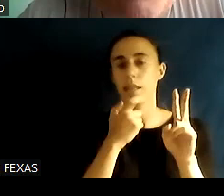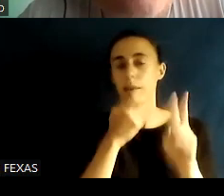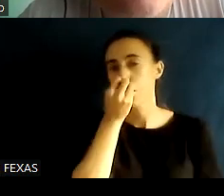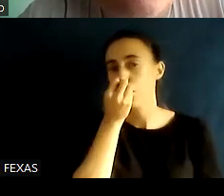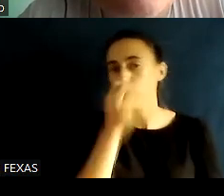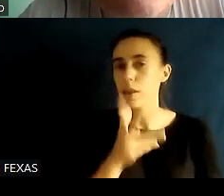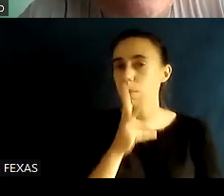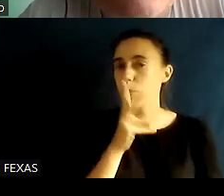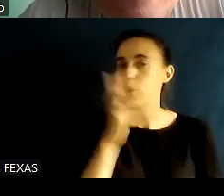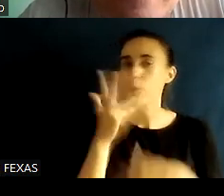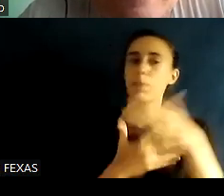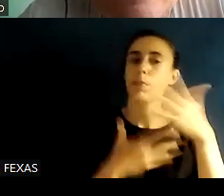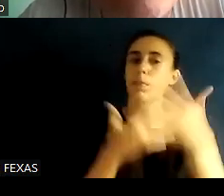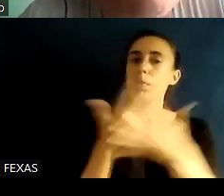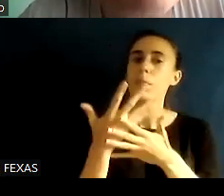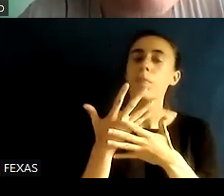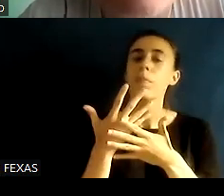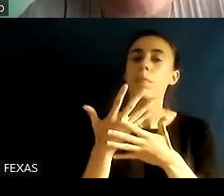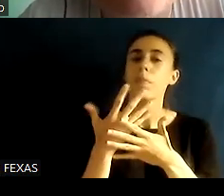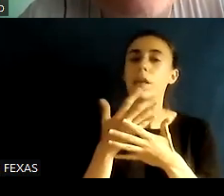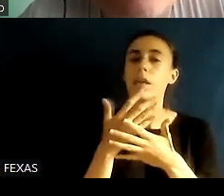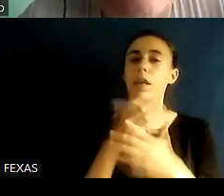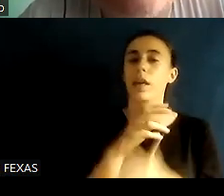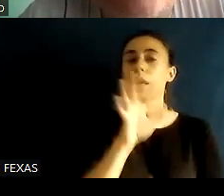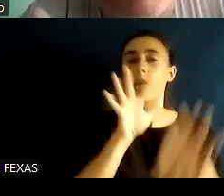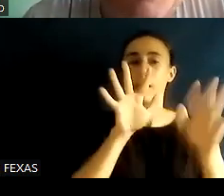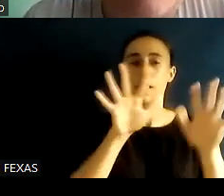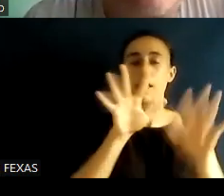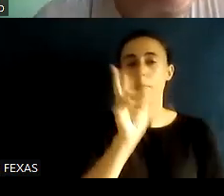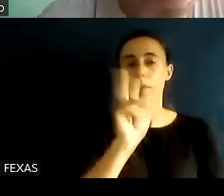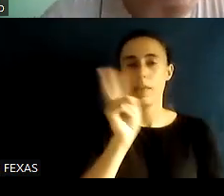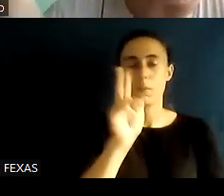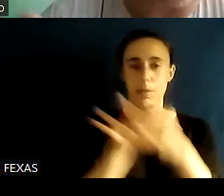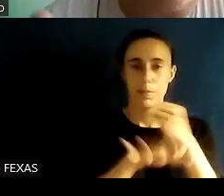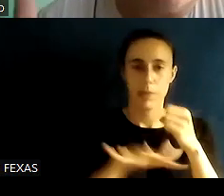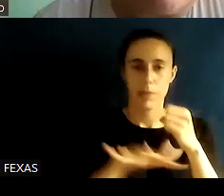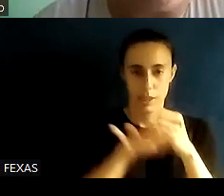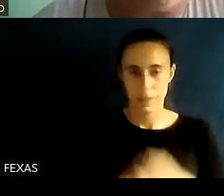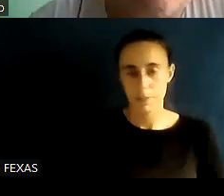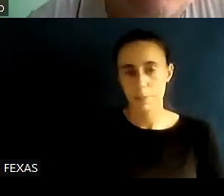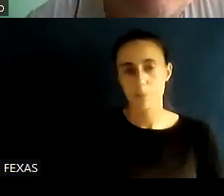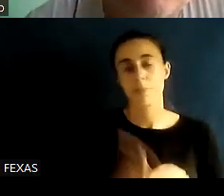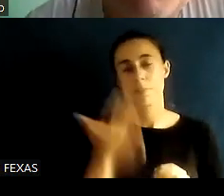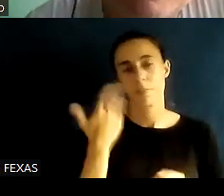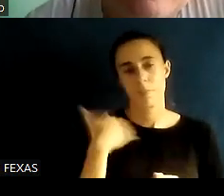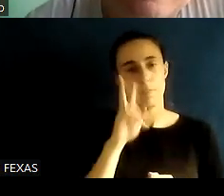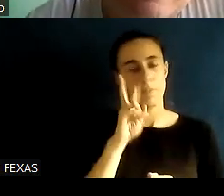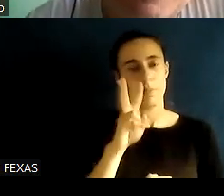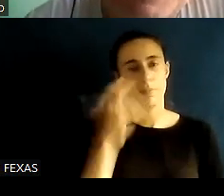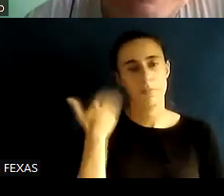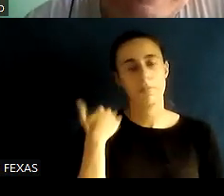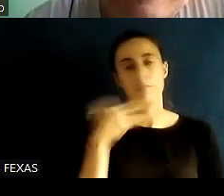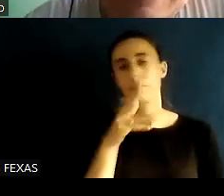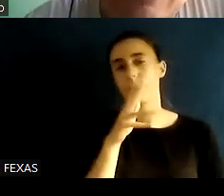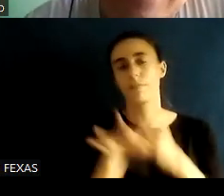un compendio de hasta 10 vitaminas esenciales, que son la vitamina D, las hemos visto antes como fundamentales a la hora